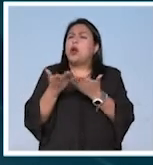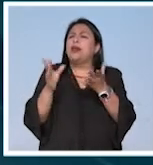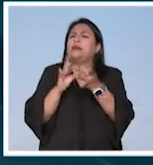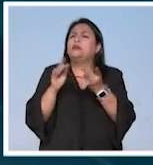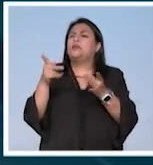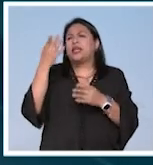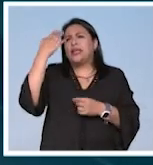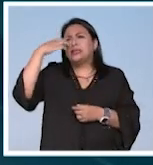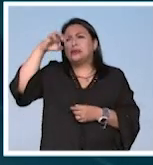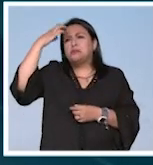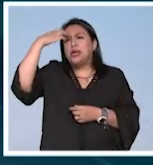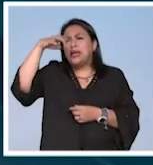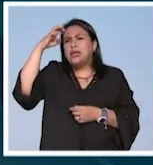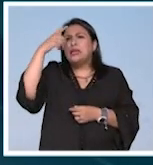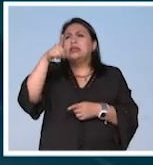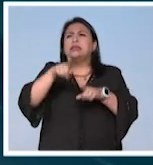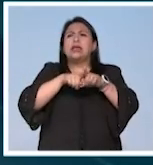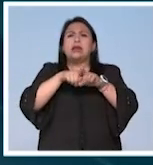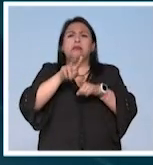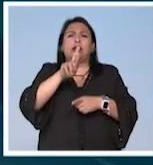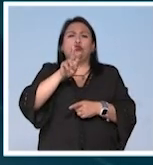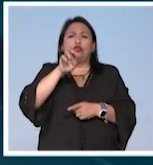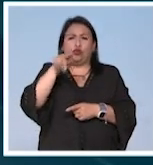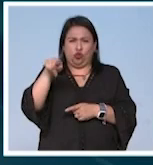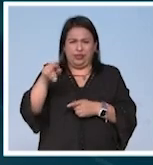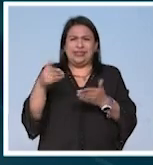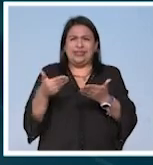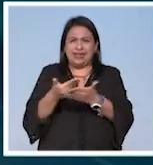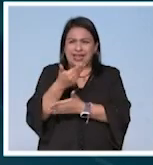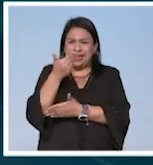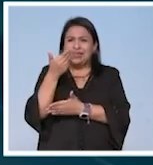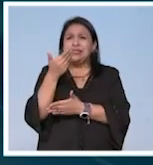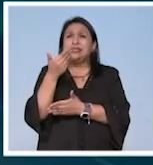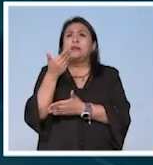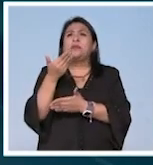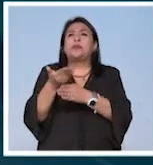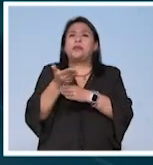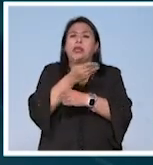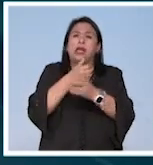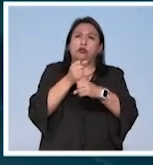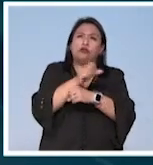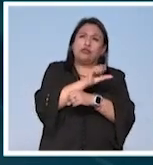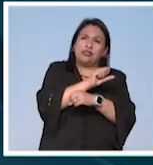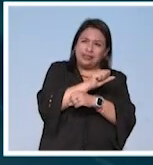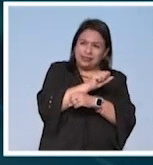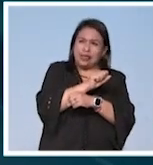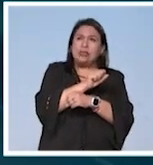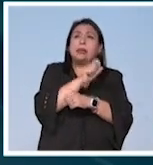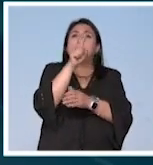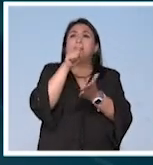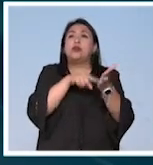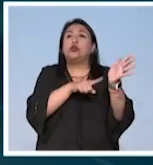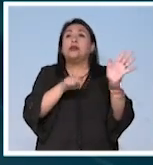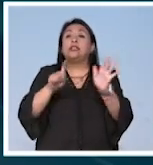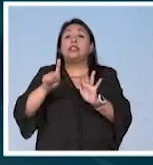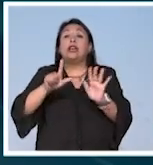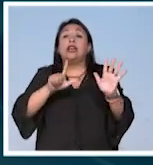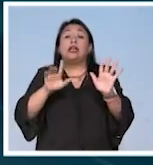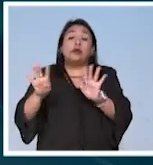poquito de la trayectoria de los hermanos Rincón ustedes nacen en la década de los 60 ya en en